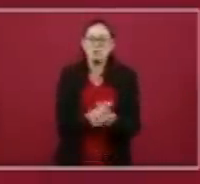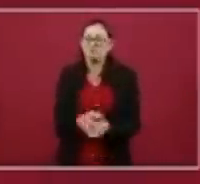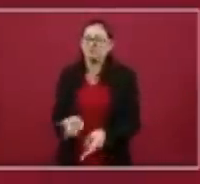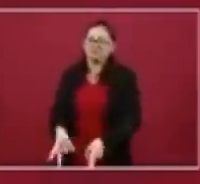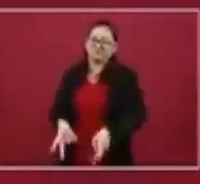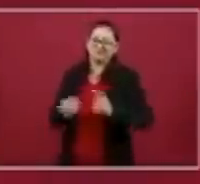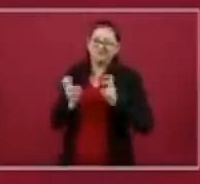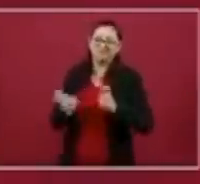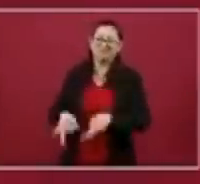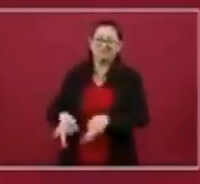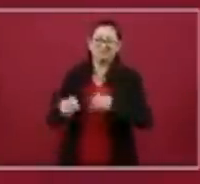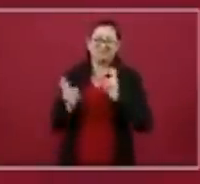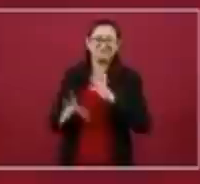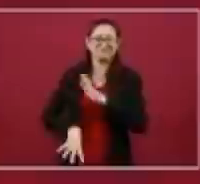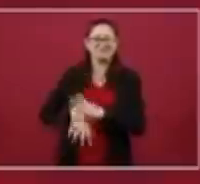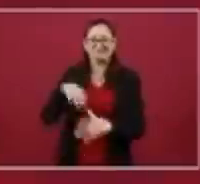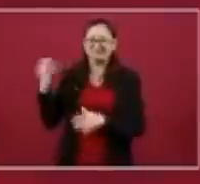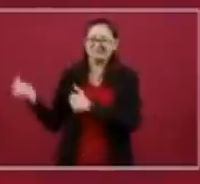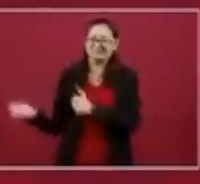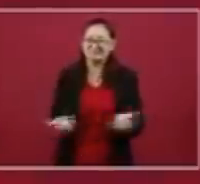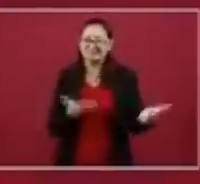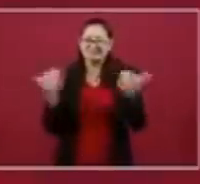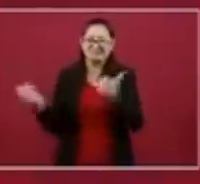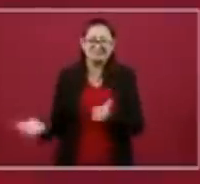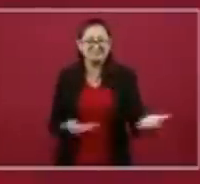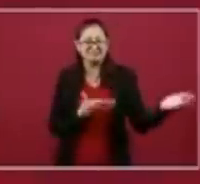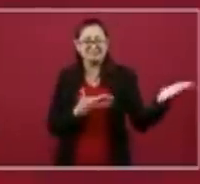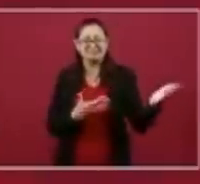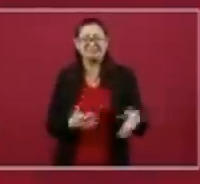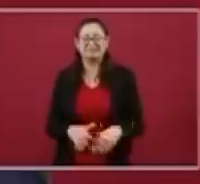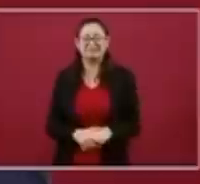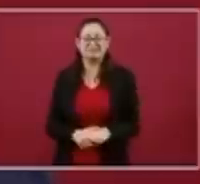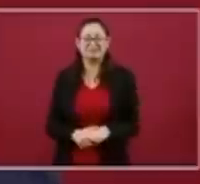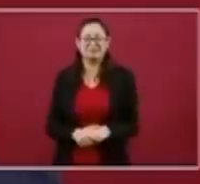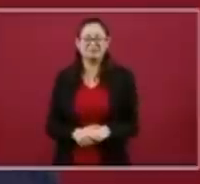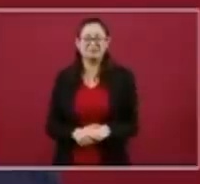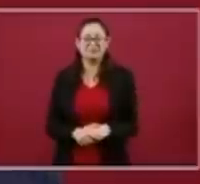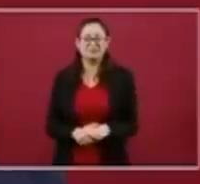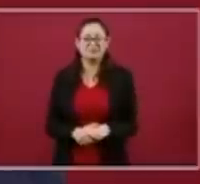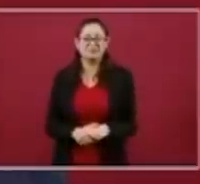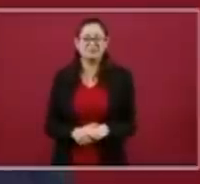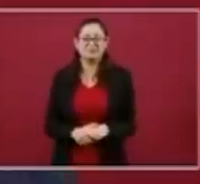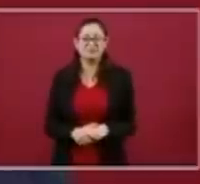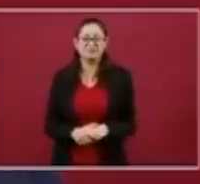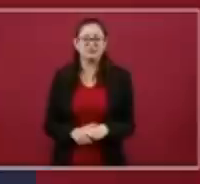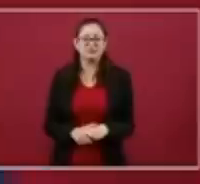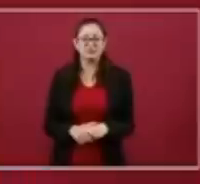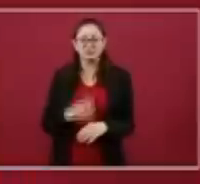saqueo. Y no solo